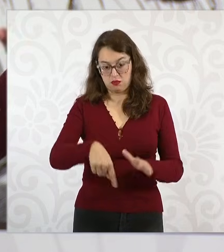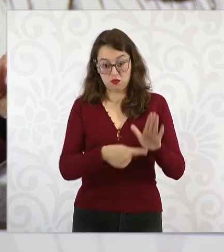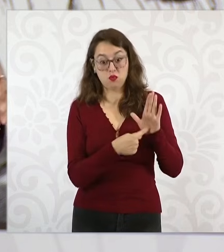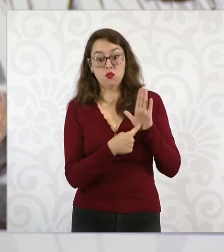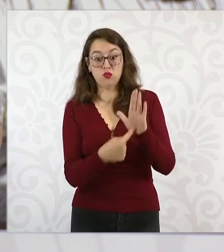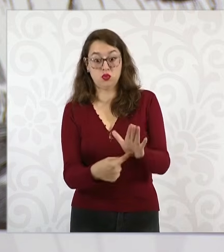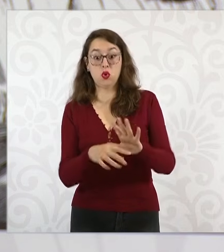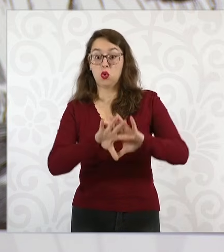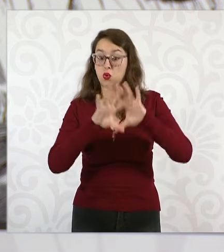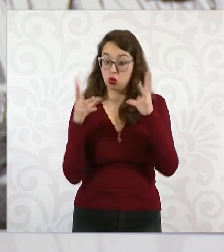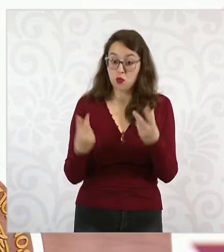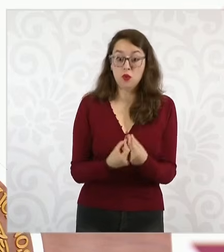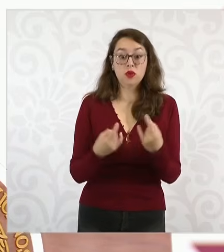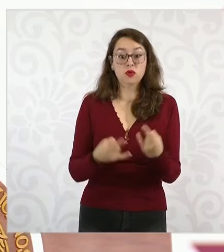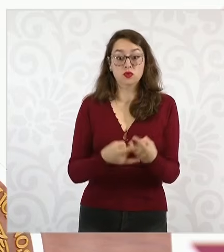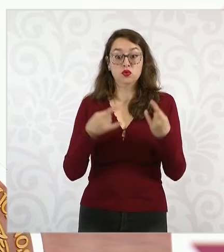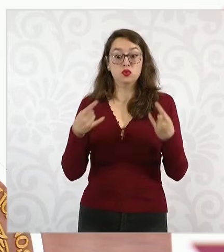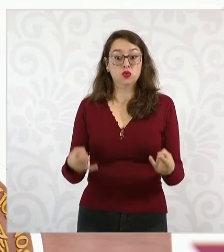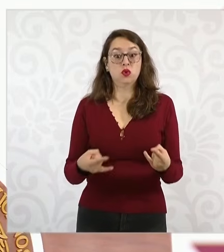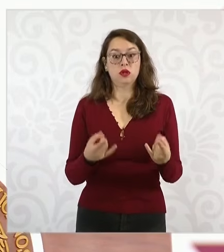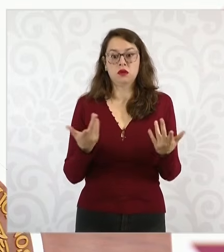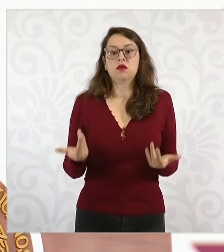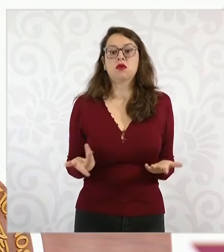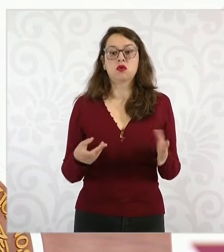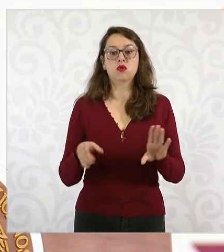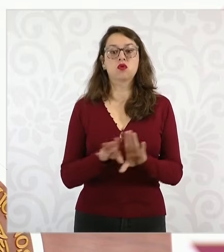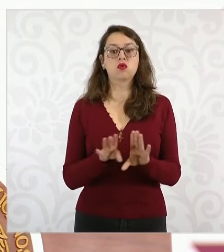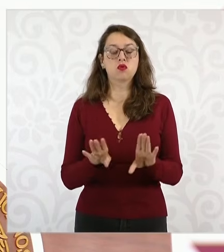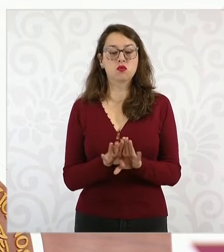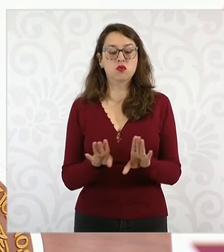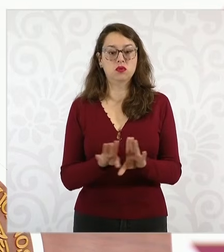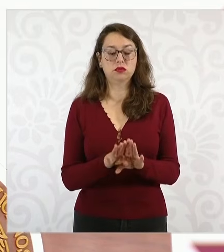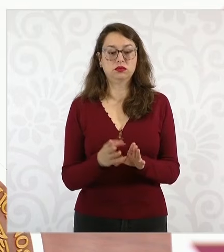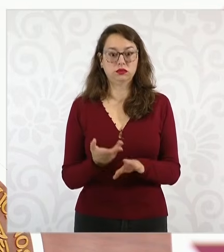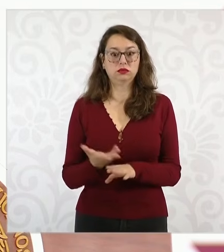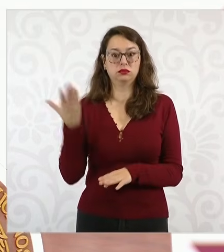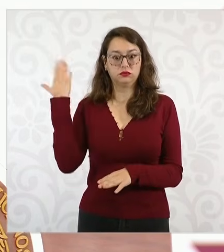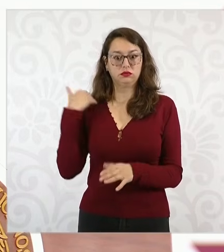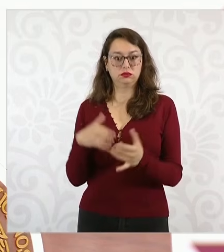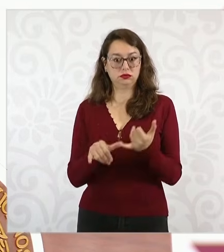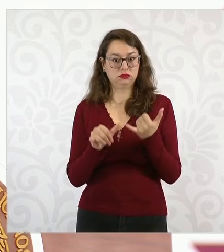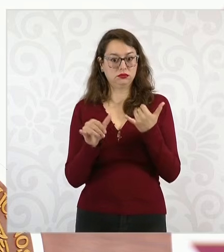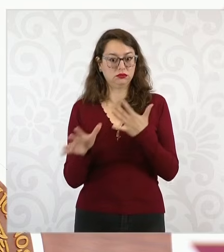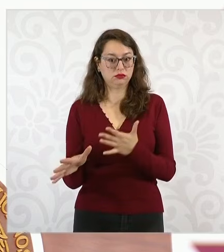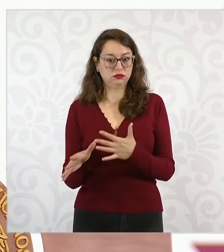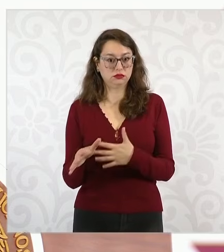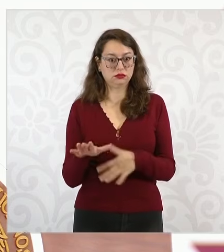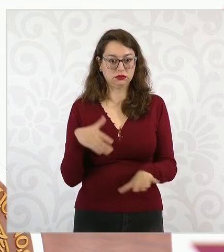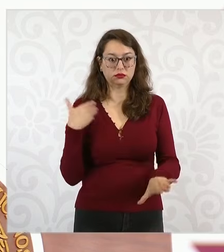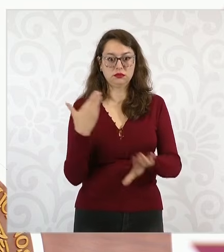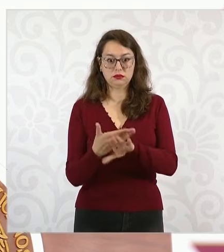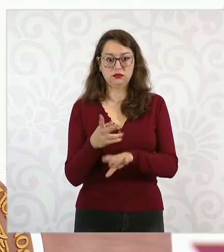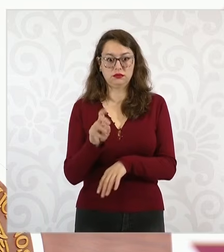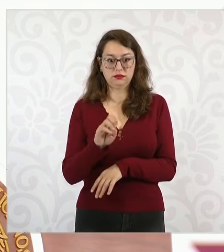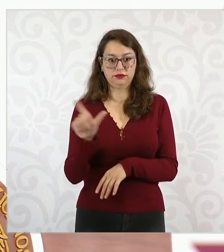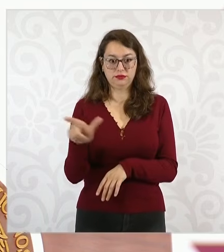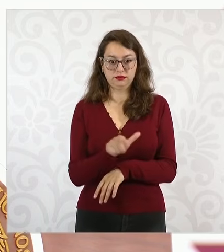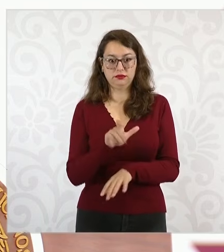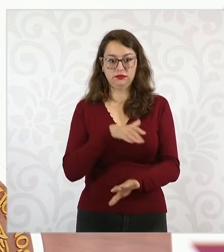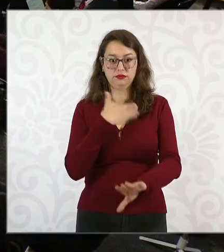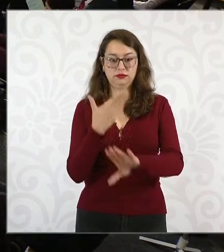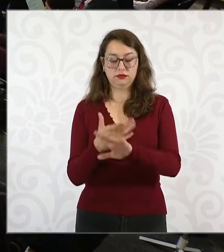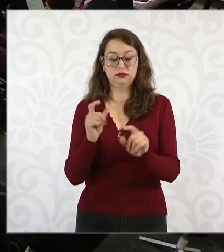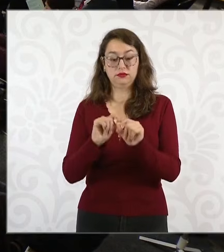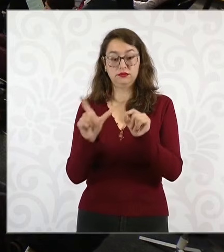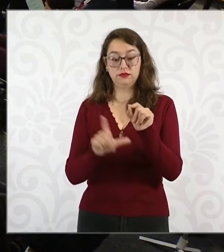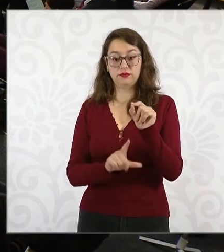completo, cómo fue que se hizo este fraude a Petróleos Mexicanos y a la nación. Y